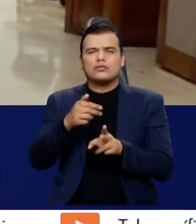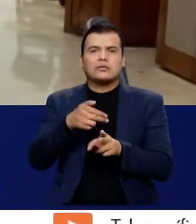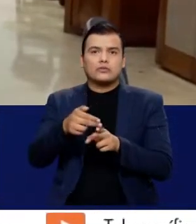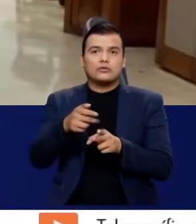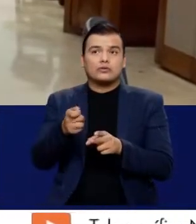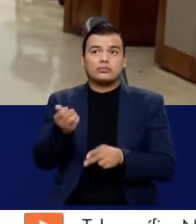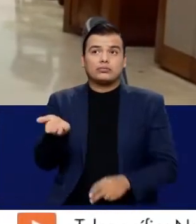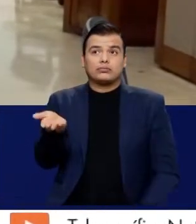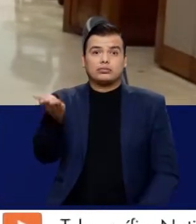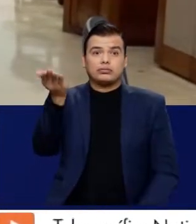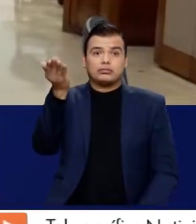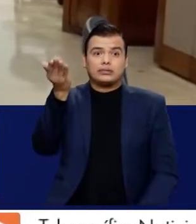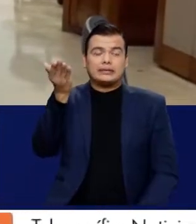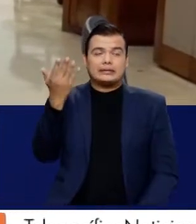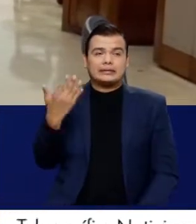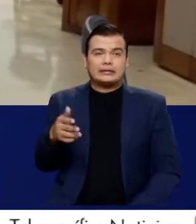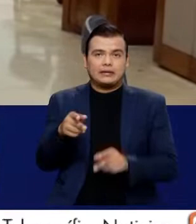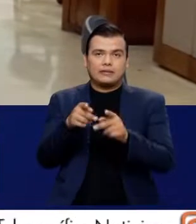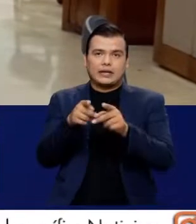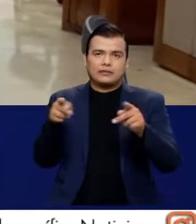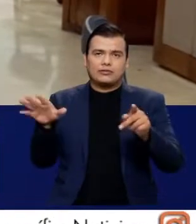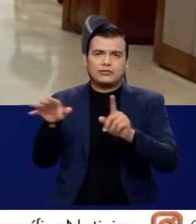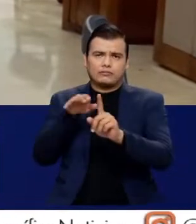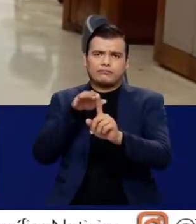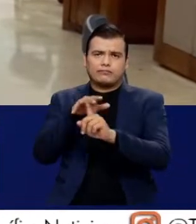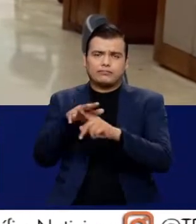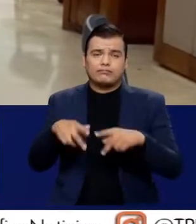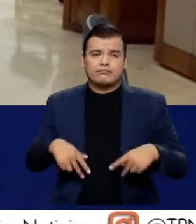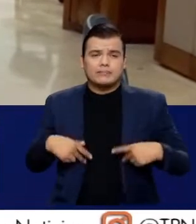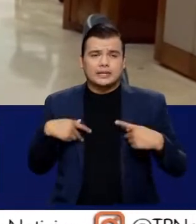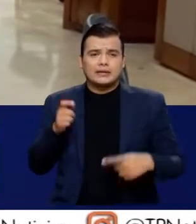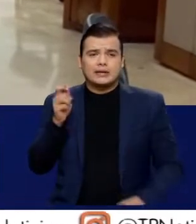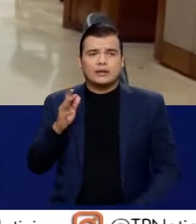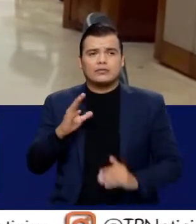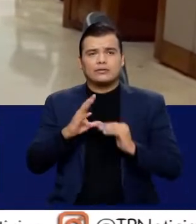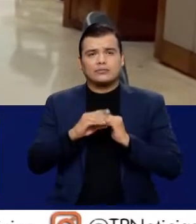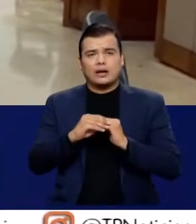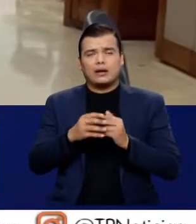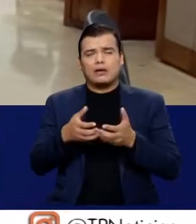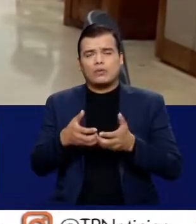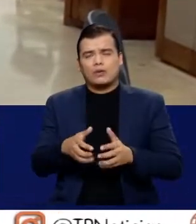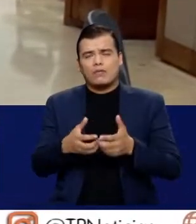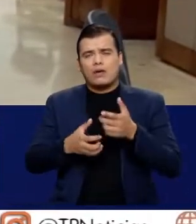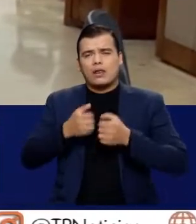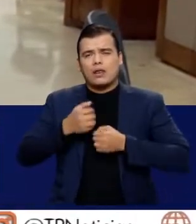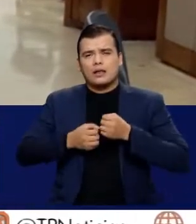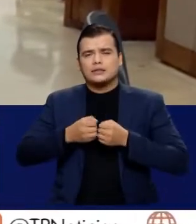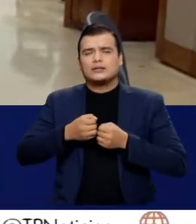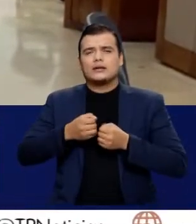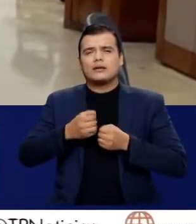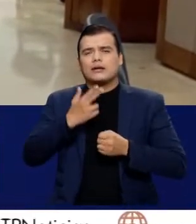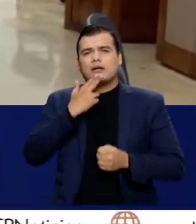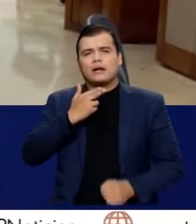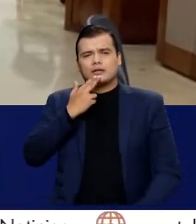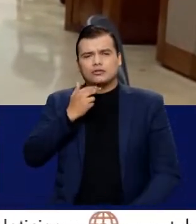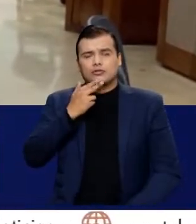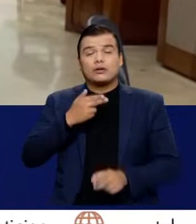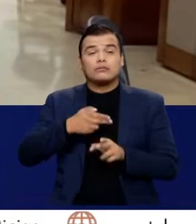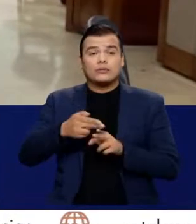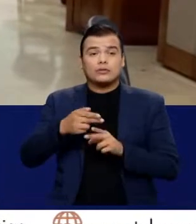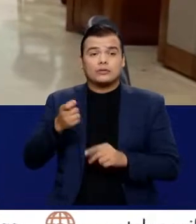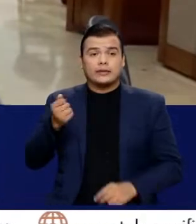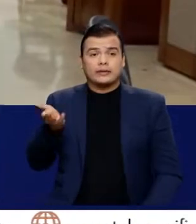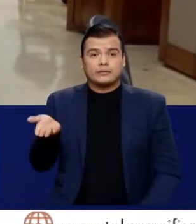traducirá en el día a día de las personas en que seguramente el pan el huevo la leche el azúcar tal vez en algunas semanas registren